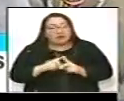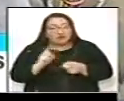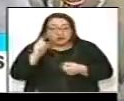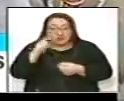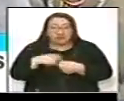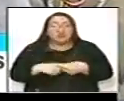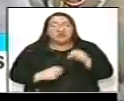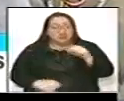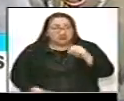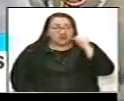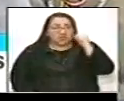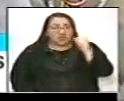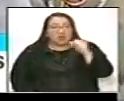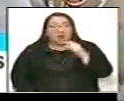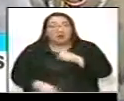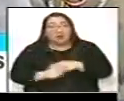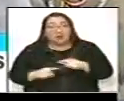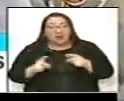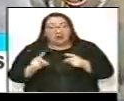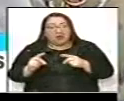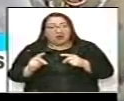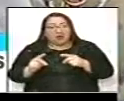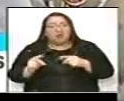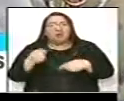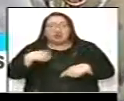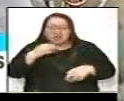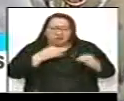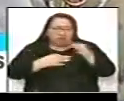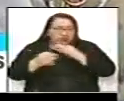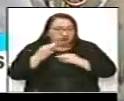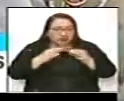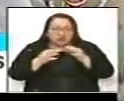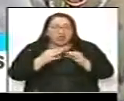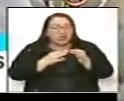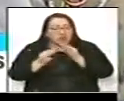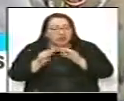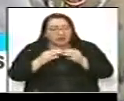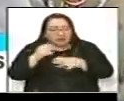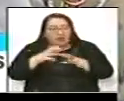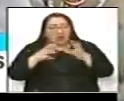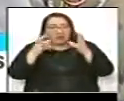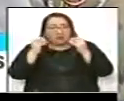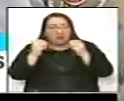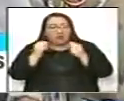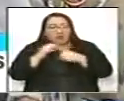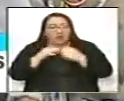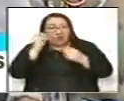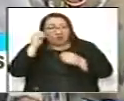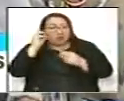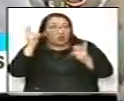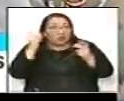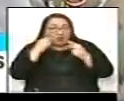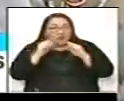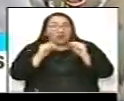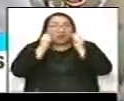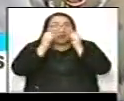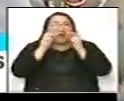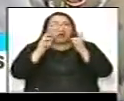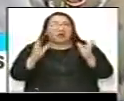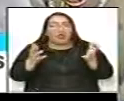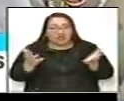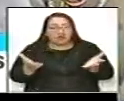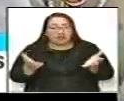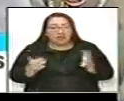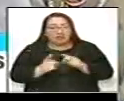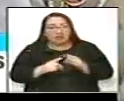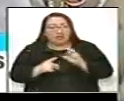un derecho. ¿Qué en la convención pasó como puedes opinar y que te escuchen? Pero el